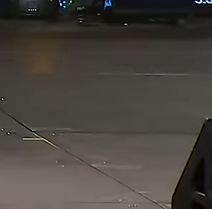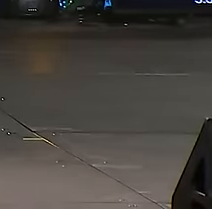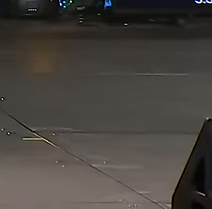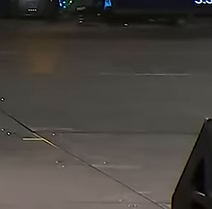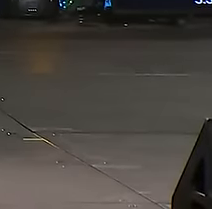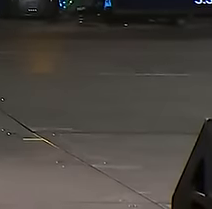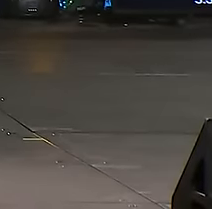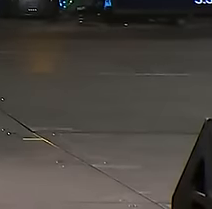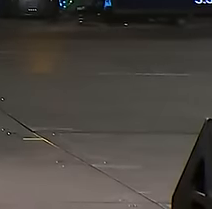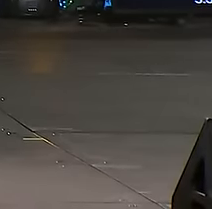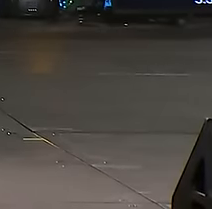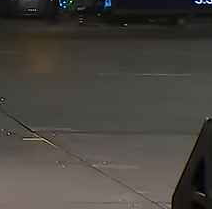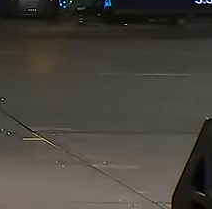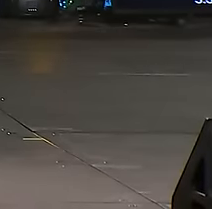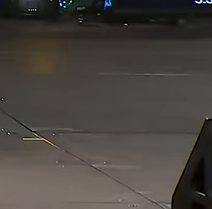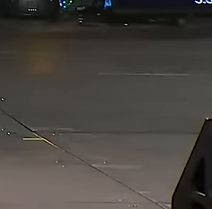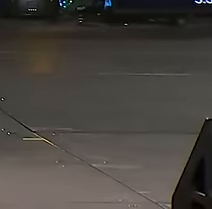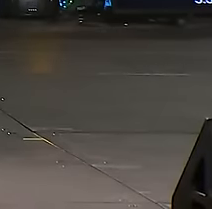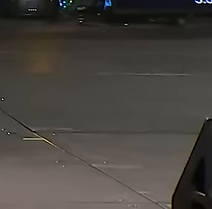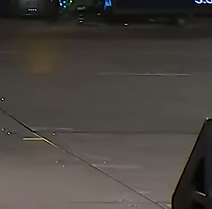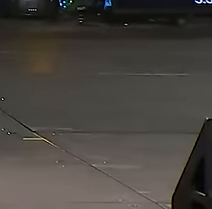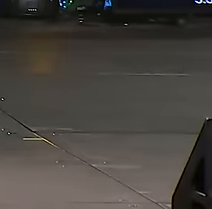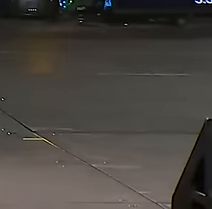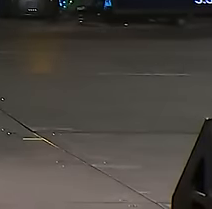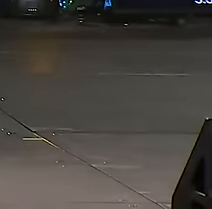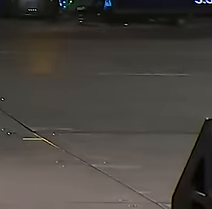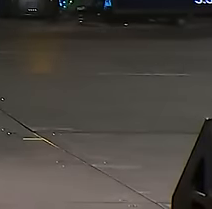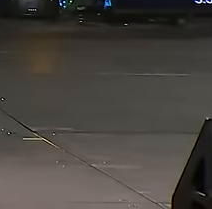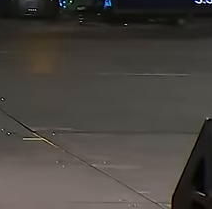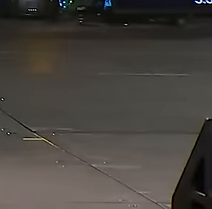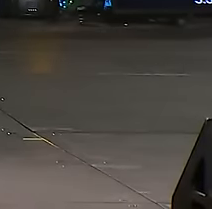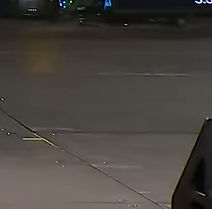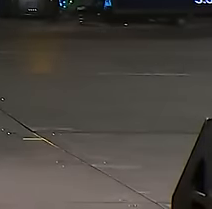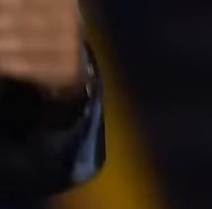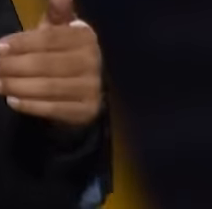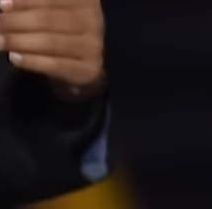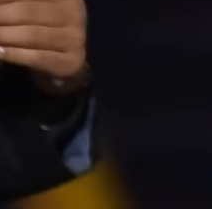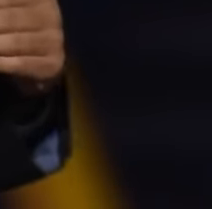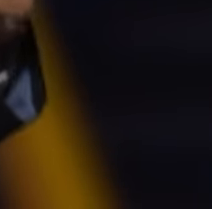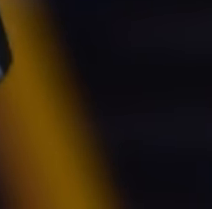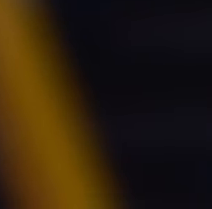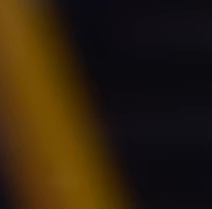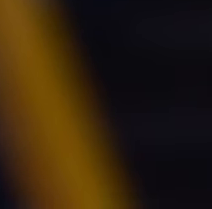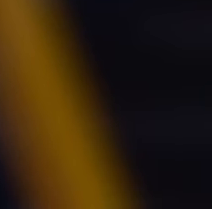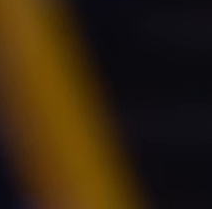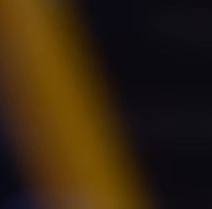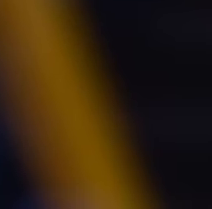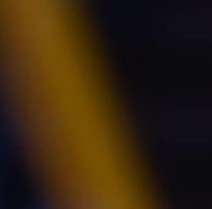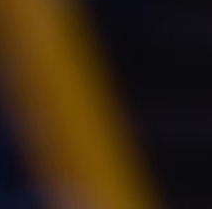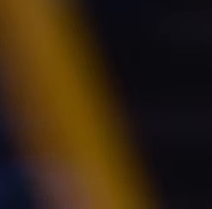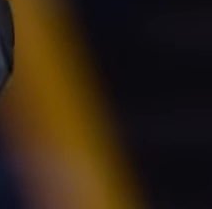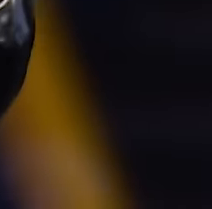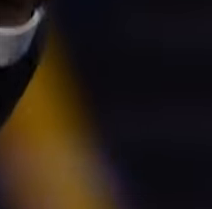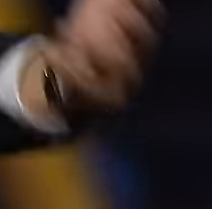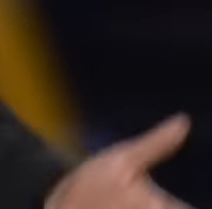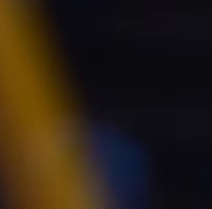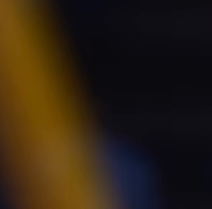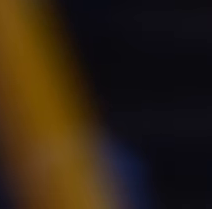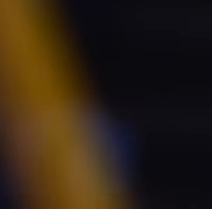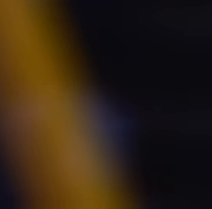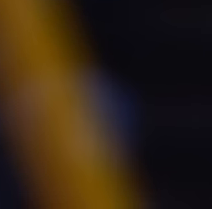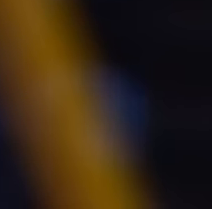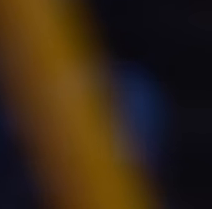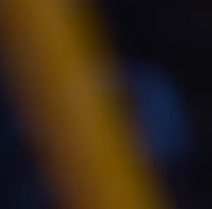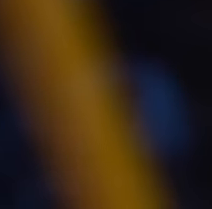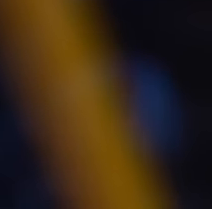estamos preparando. Amen. Le voy a dar un vistazo detrás de la cortina por un momento. Cuando me llamaron, me dijeron, Pastor Calderón, queremos que siga con el